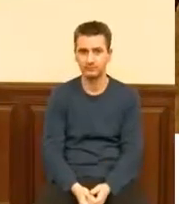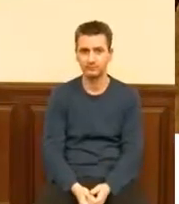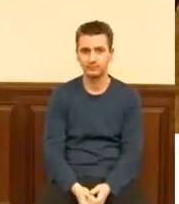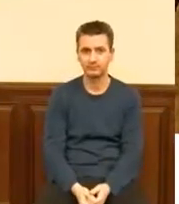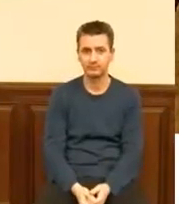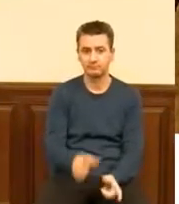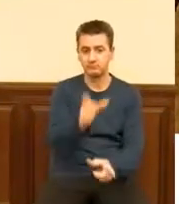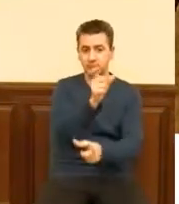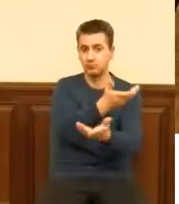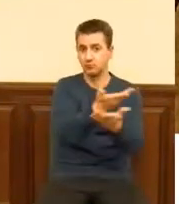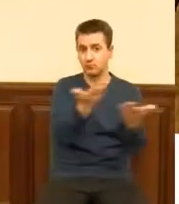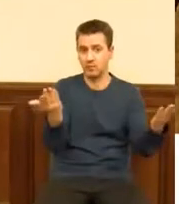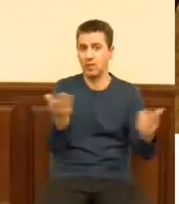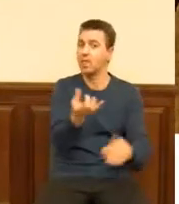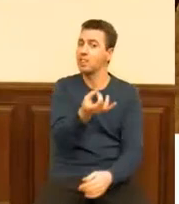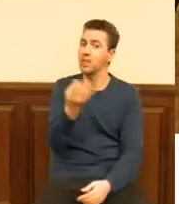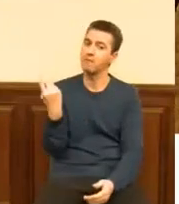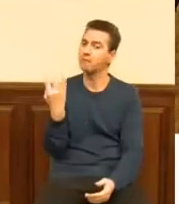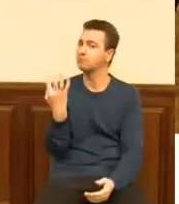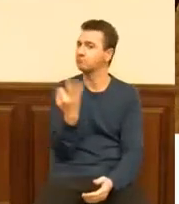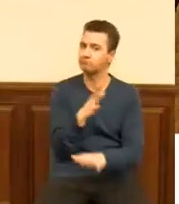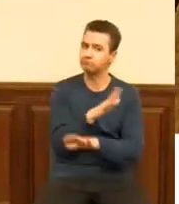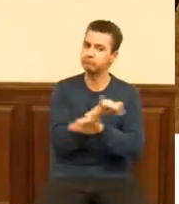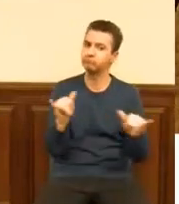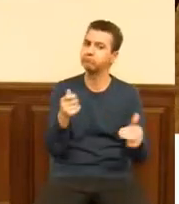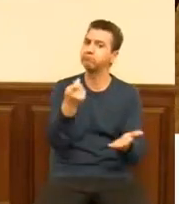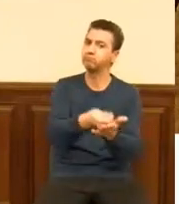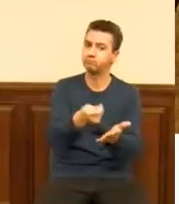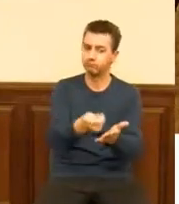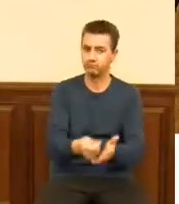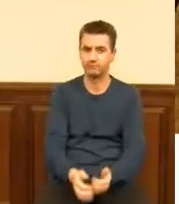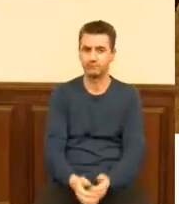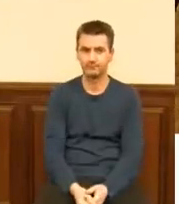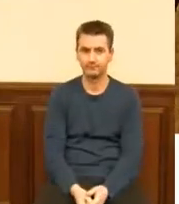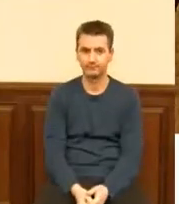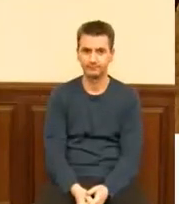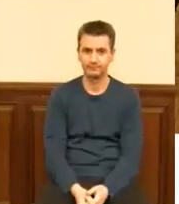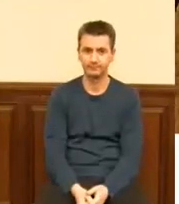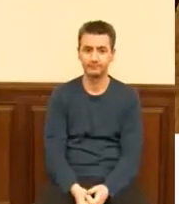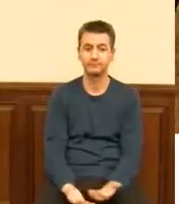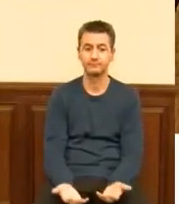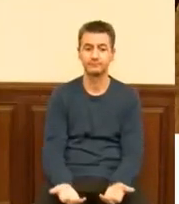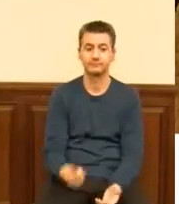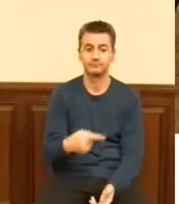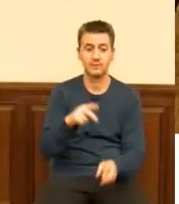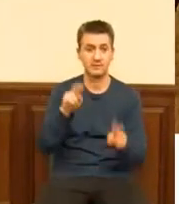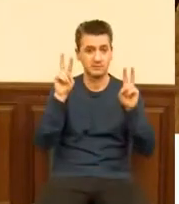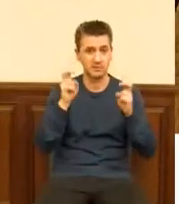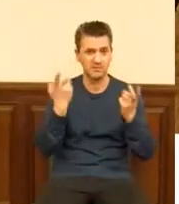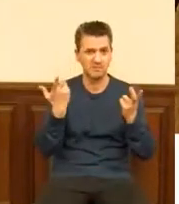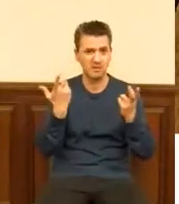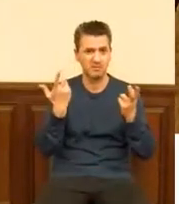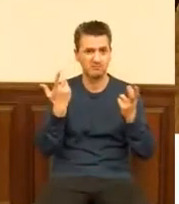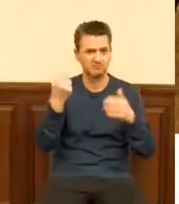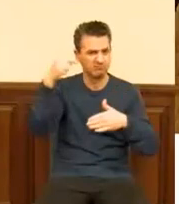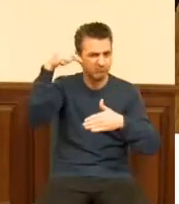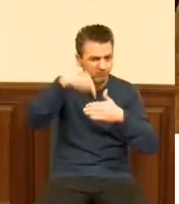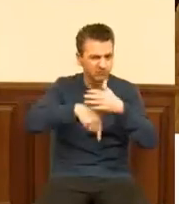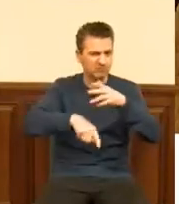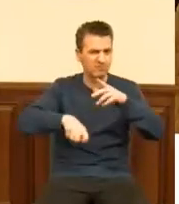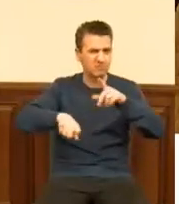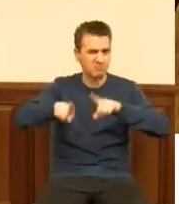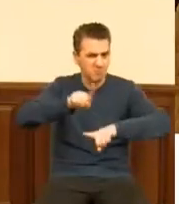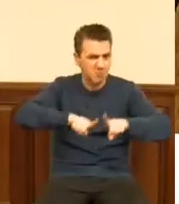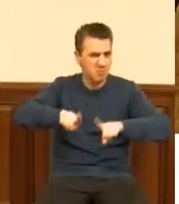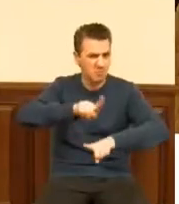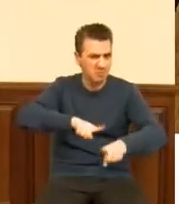los vecinos y vecinas de Móstoles. Yo creo que este tema que se está complicando y se está